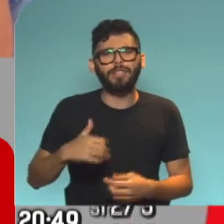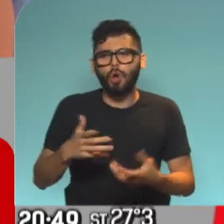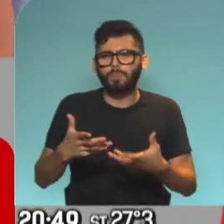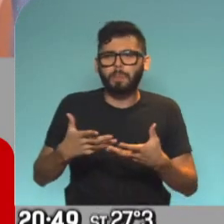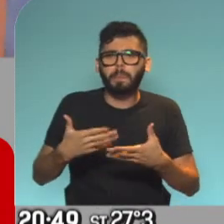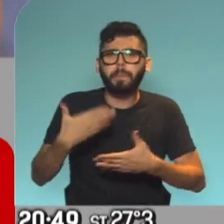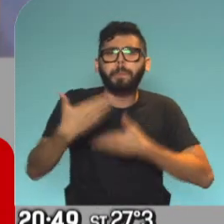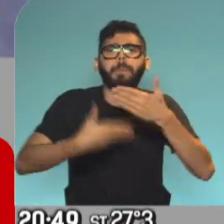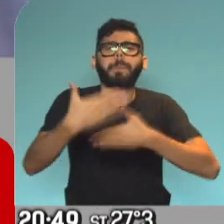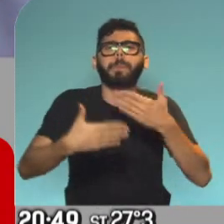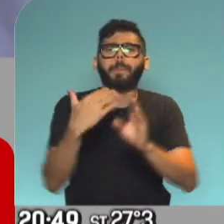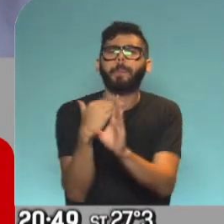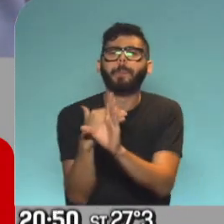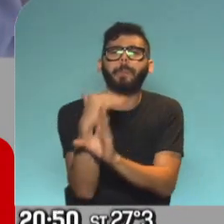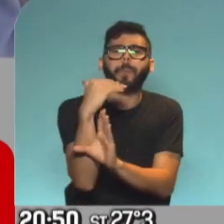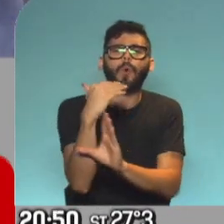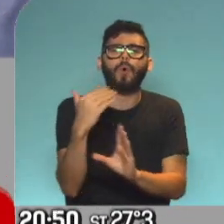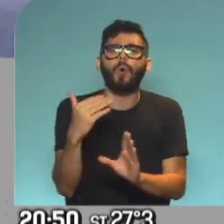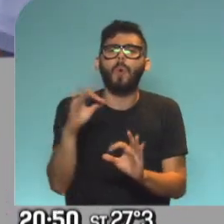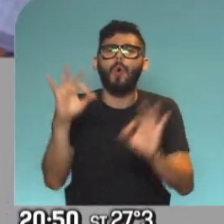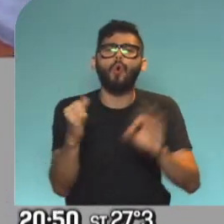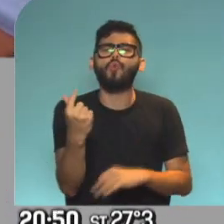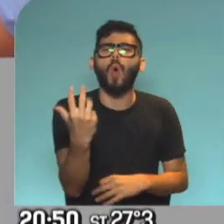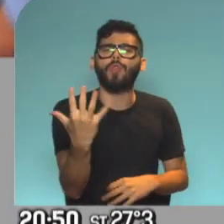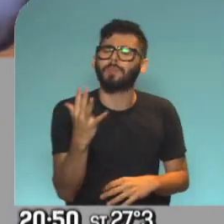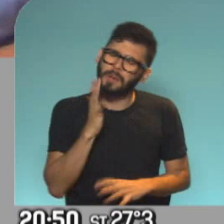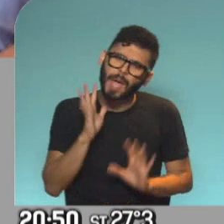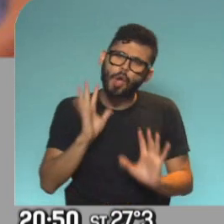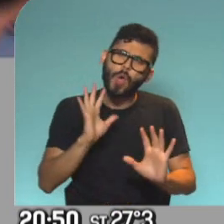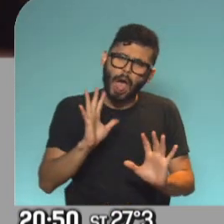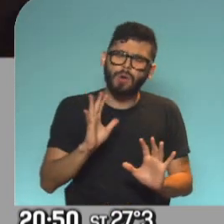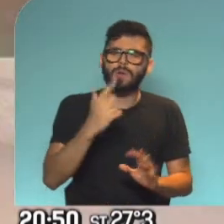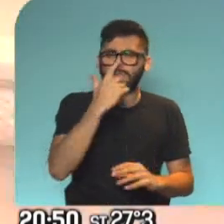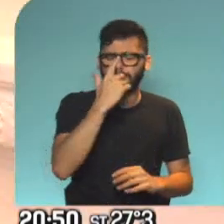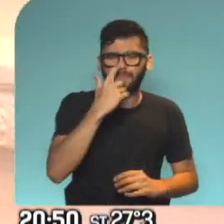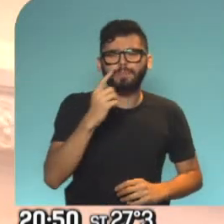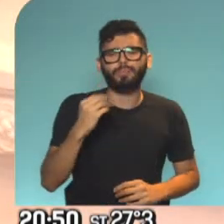2021? Mirá, yo creo que hay que ser cuidadoso porque el macrismo lo que ha hecho es generar